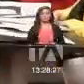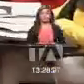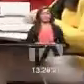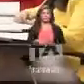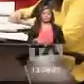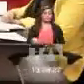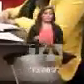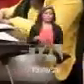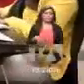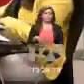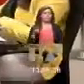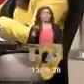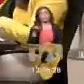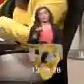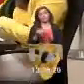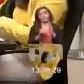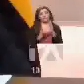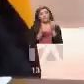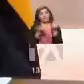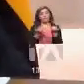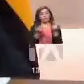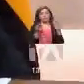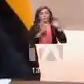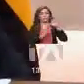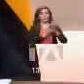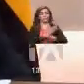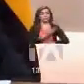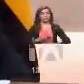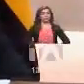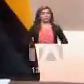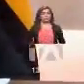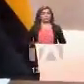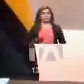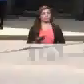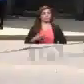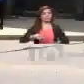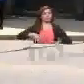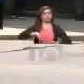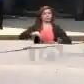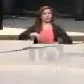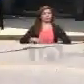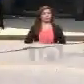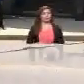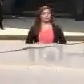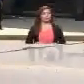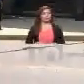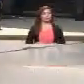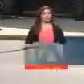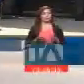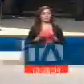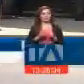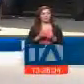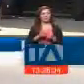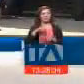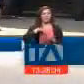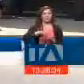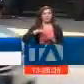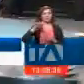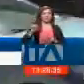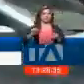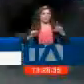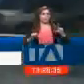los cuestionamientos que tiene en contra el actual presidente Carlos Tuárez generan incertidumbre. Y acerca de si existe crisis al interior del Consejo